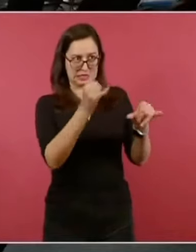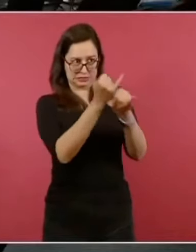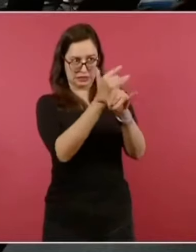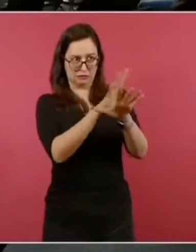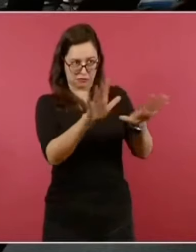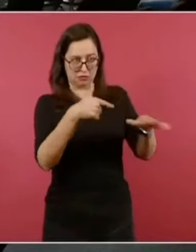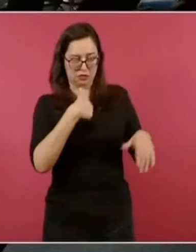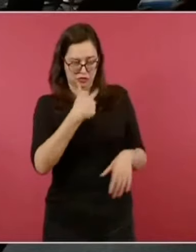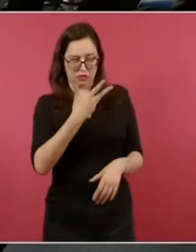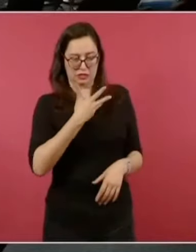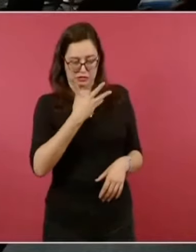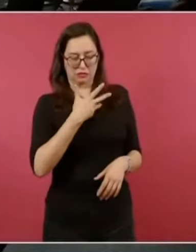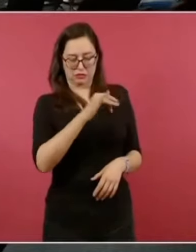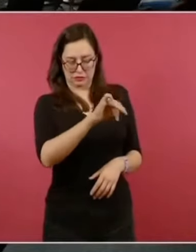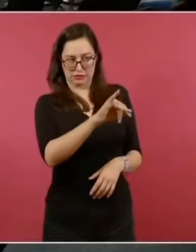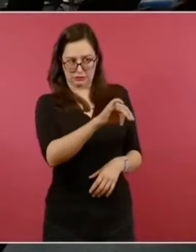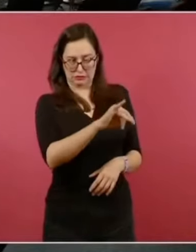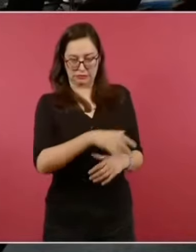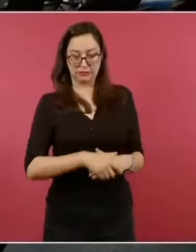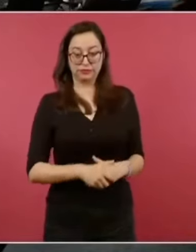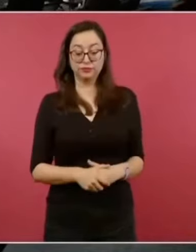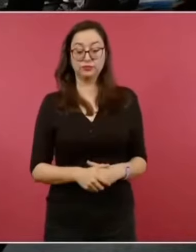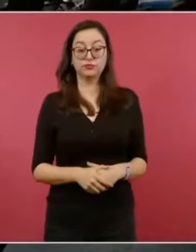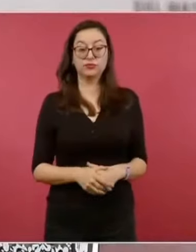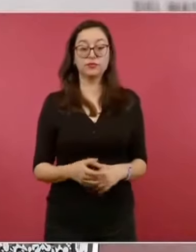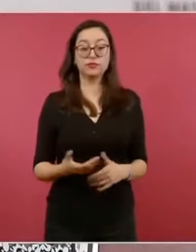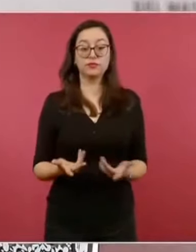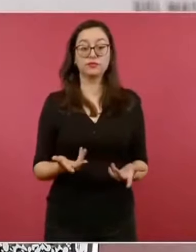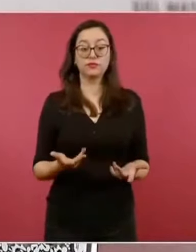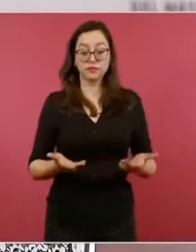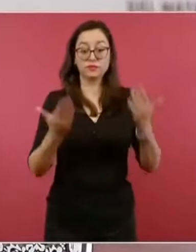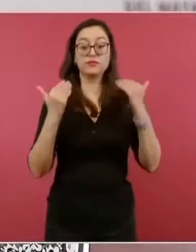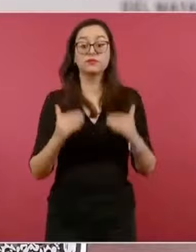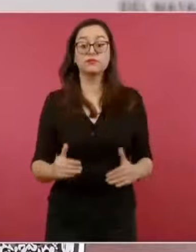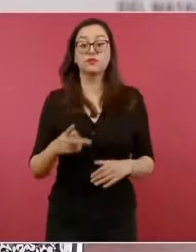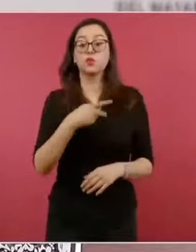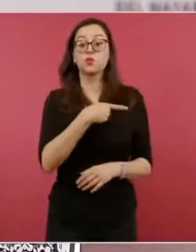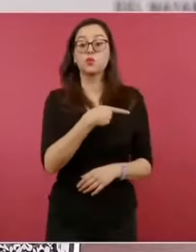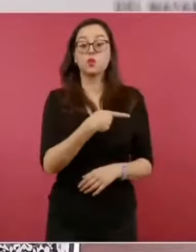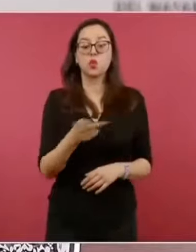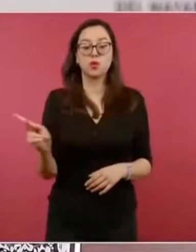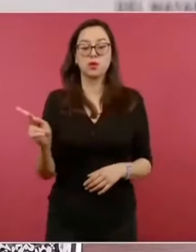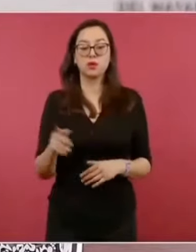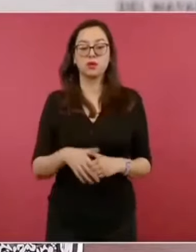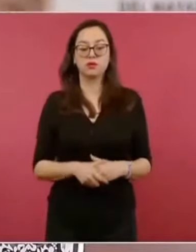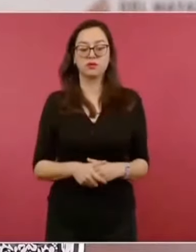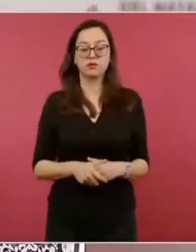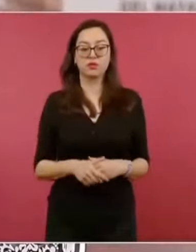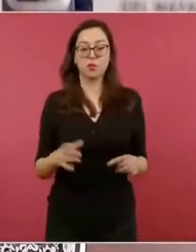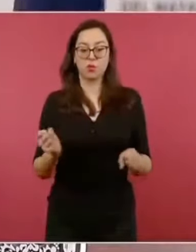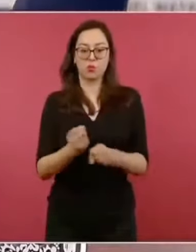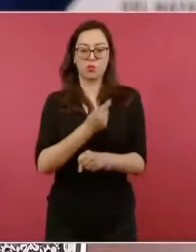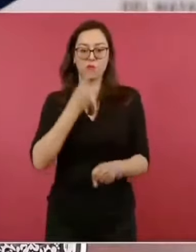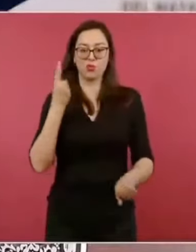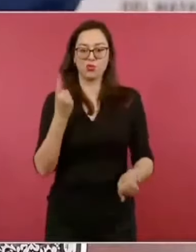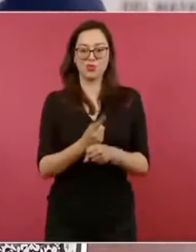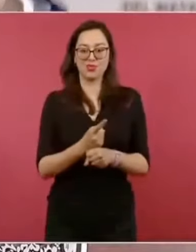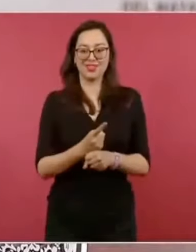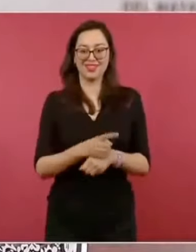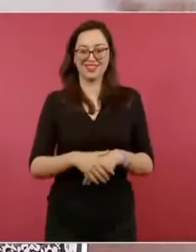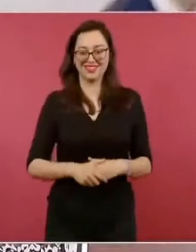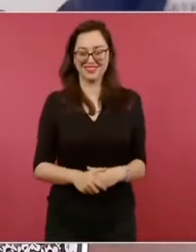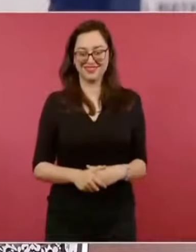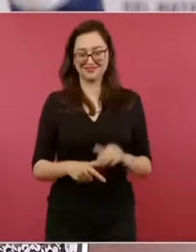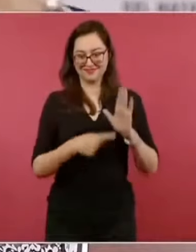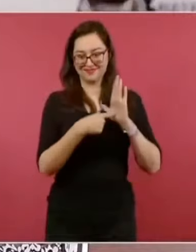a meter a eso pero s me interesa la de pobreza además me da oportunidad porque si no me acusaría en